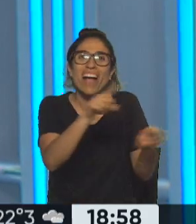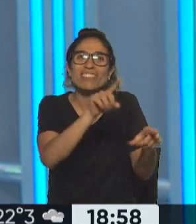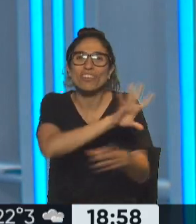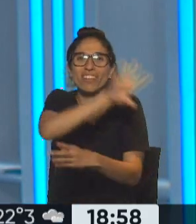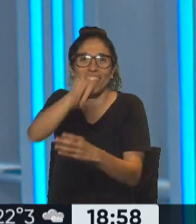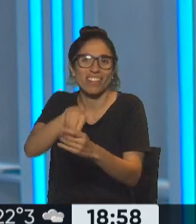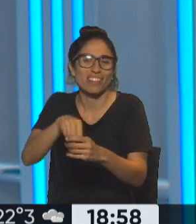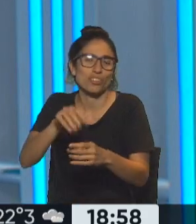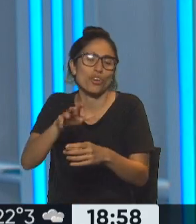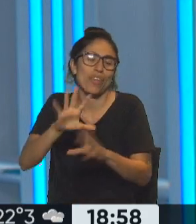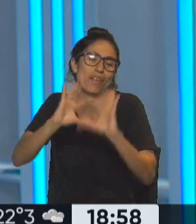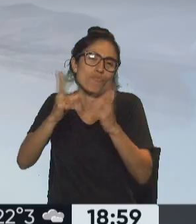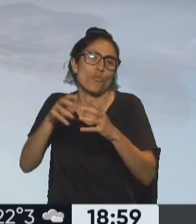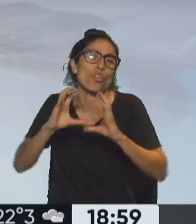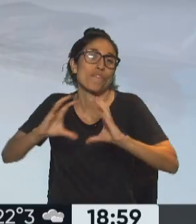ciertas conjunciones.